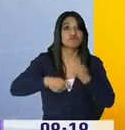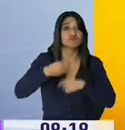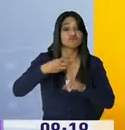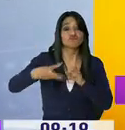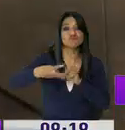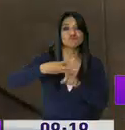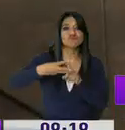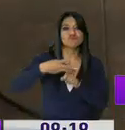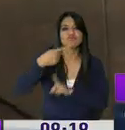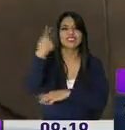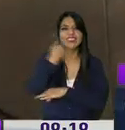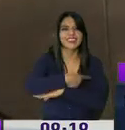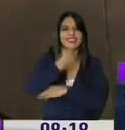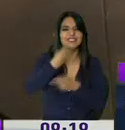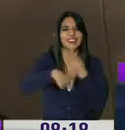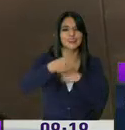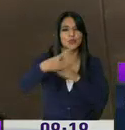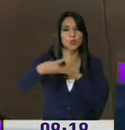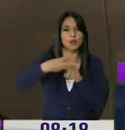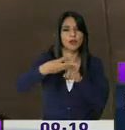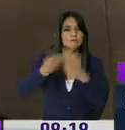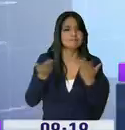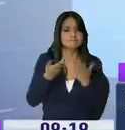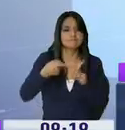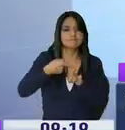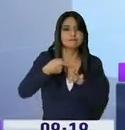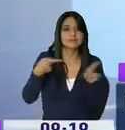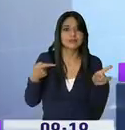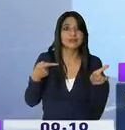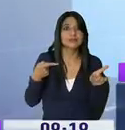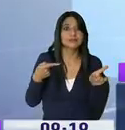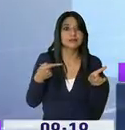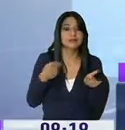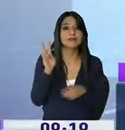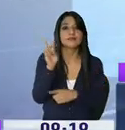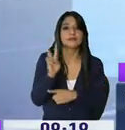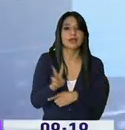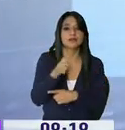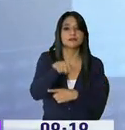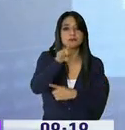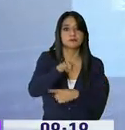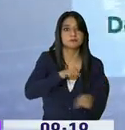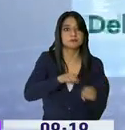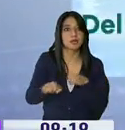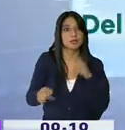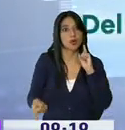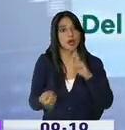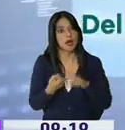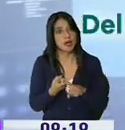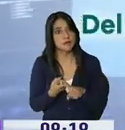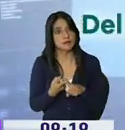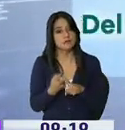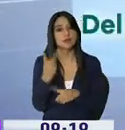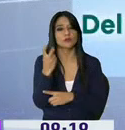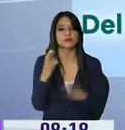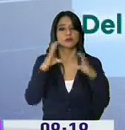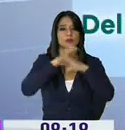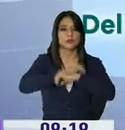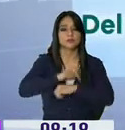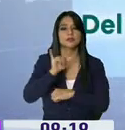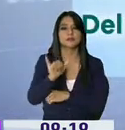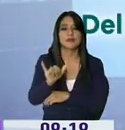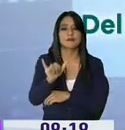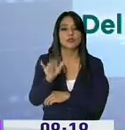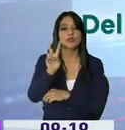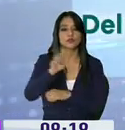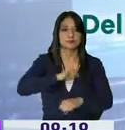Cyber Day se tenía previsto que se desarrollen desde las 0 horas del viernes 1 de mayo hasta las 24 horas del sábado